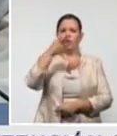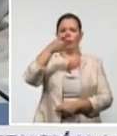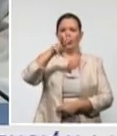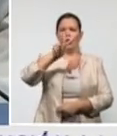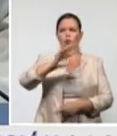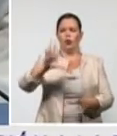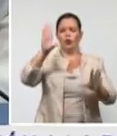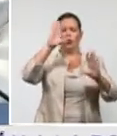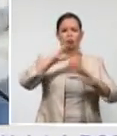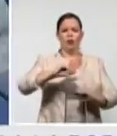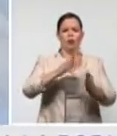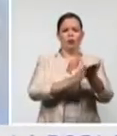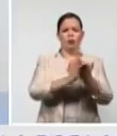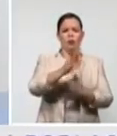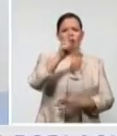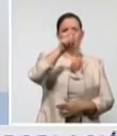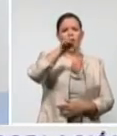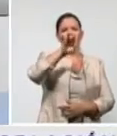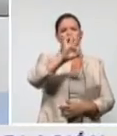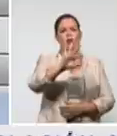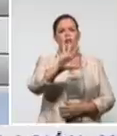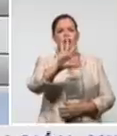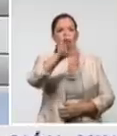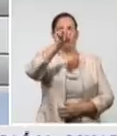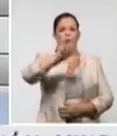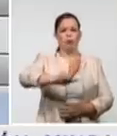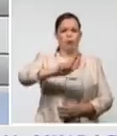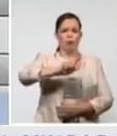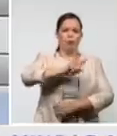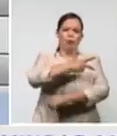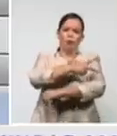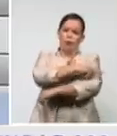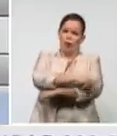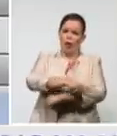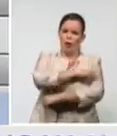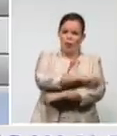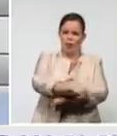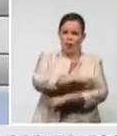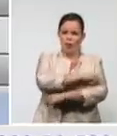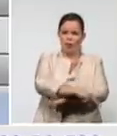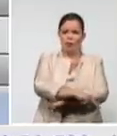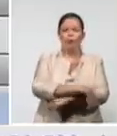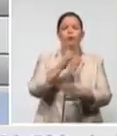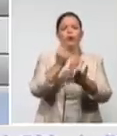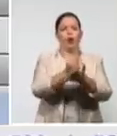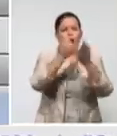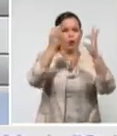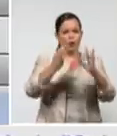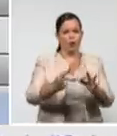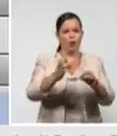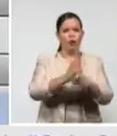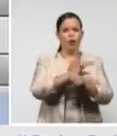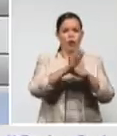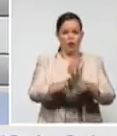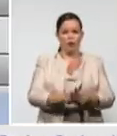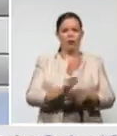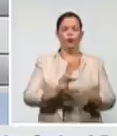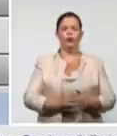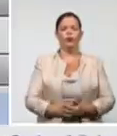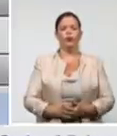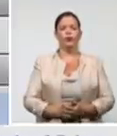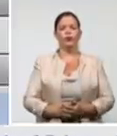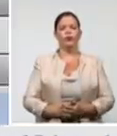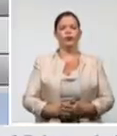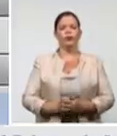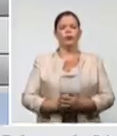los 185 países que han confirmado casos de COVID-19.